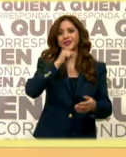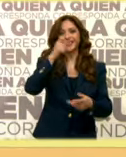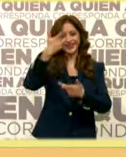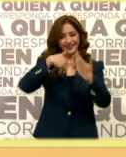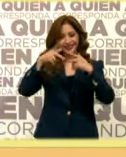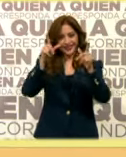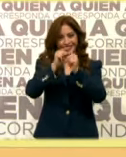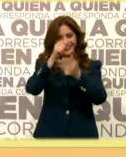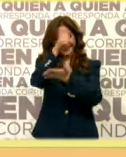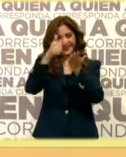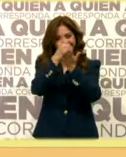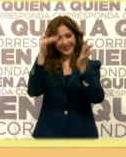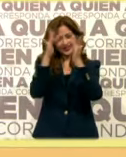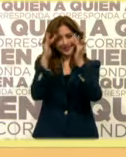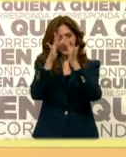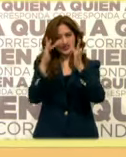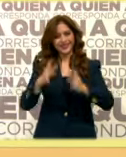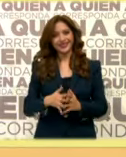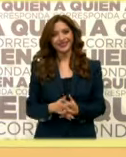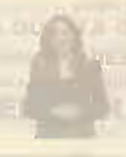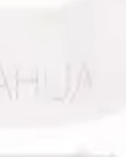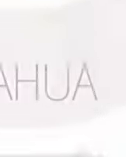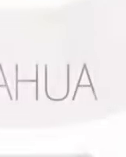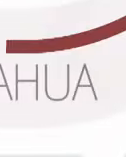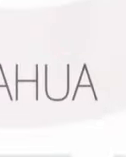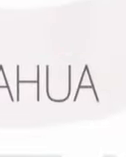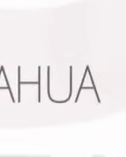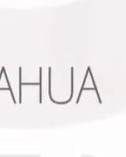regreso. Gracias. Pórtate bien. Muchas